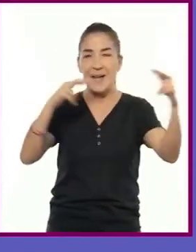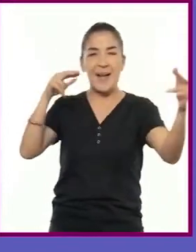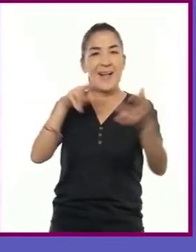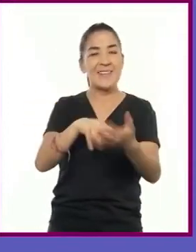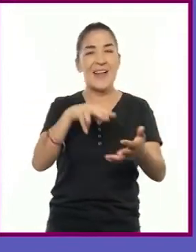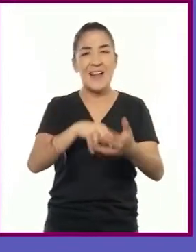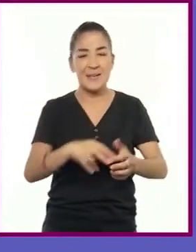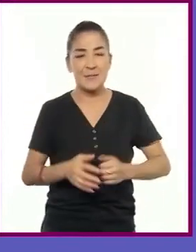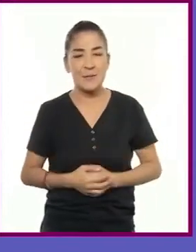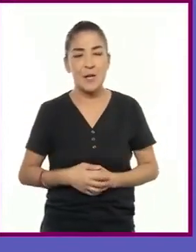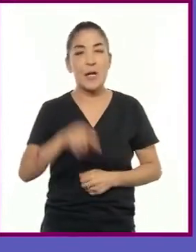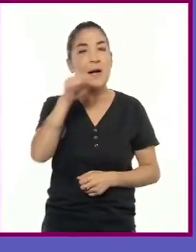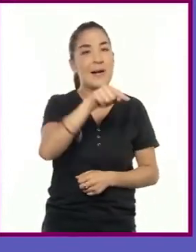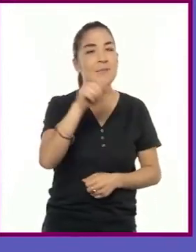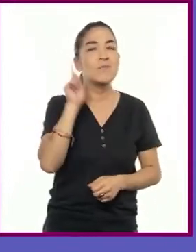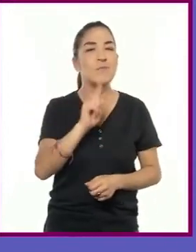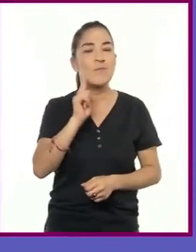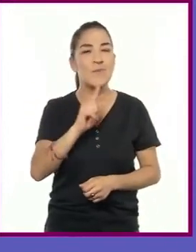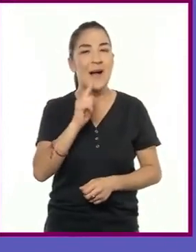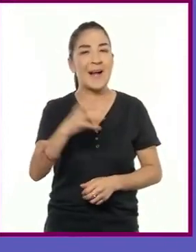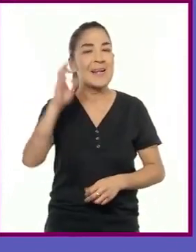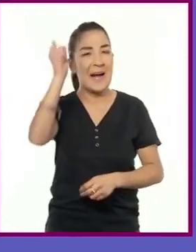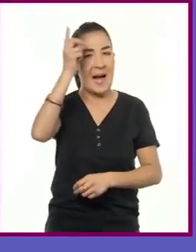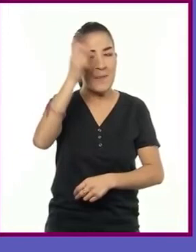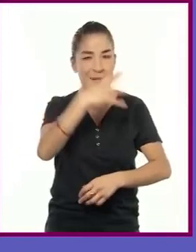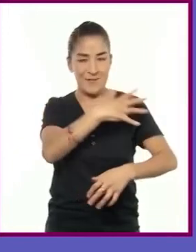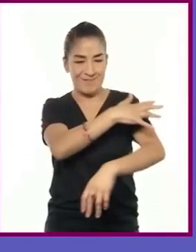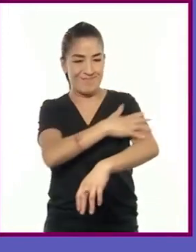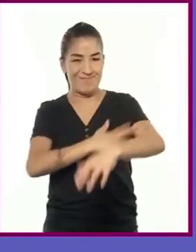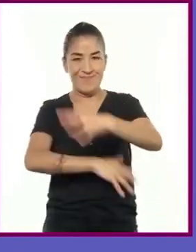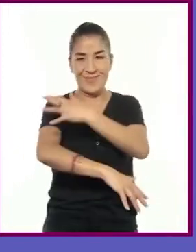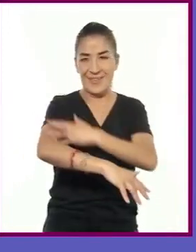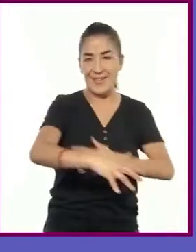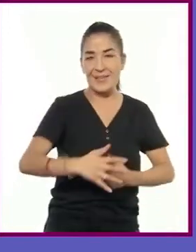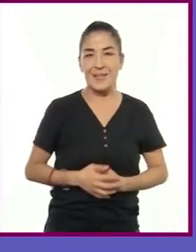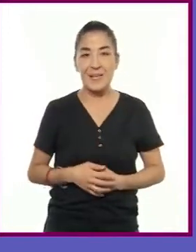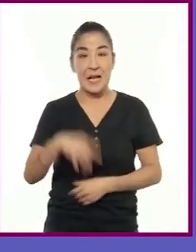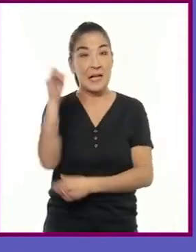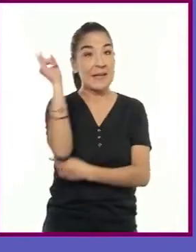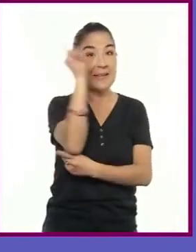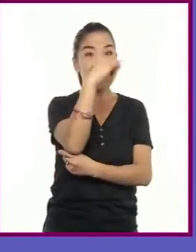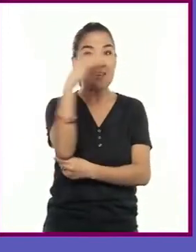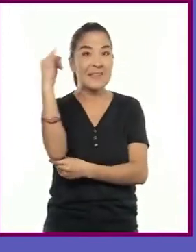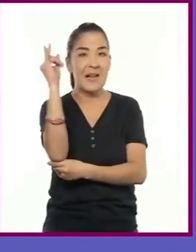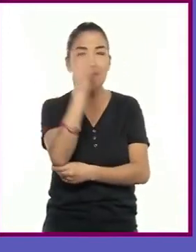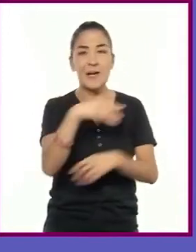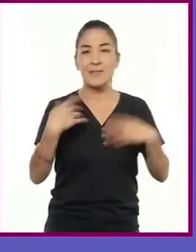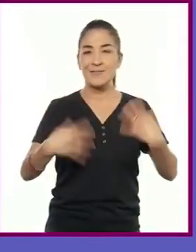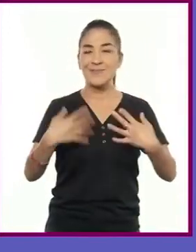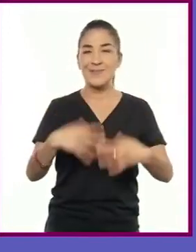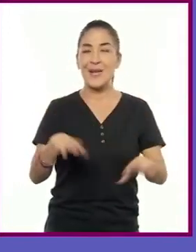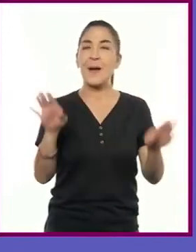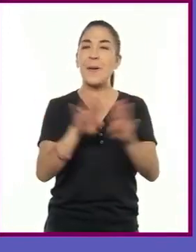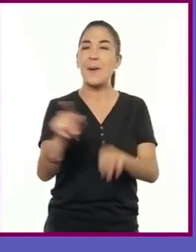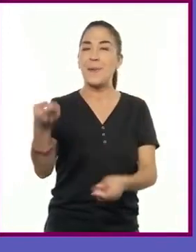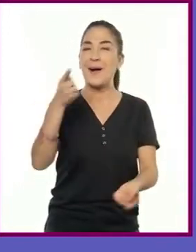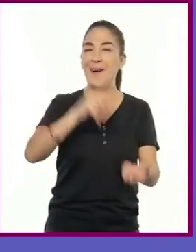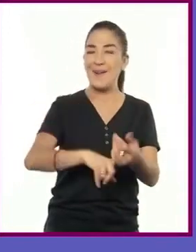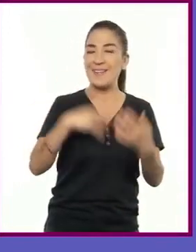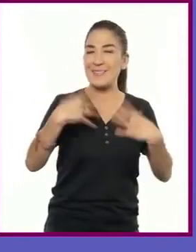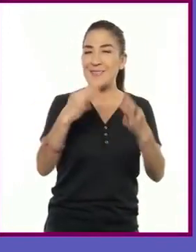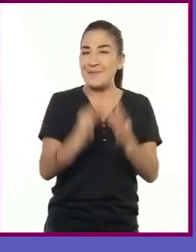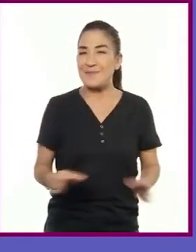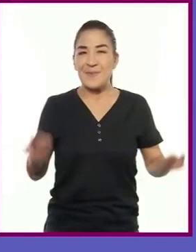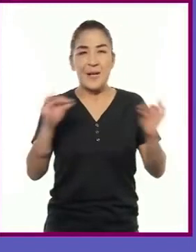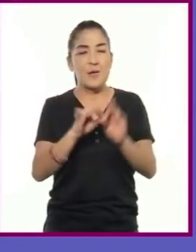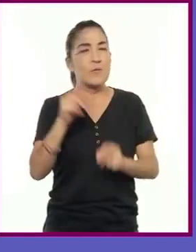una joven cebra. ¡Oh, la jirafa! ¡Qué aire de gracia! Escuchaba con